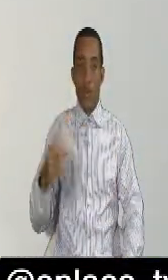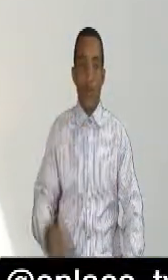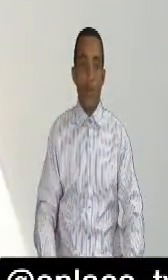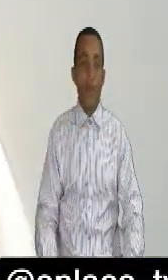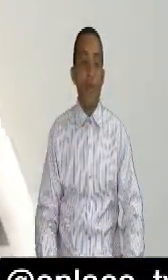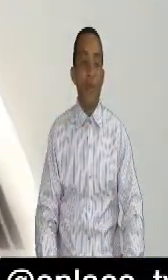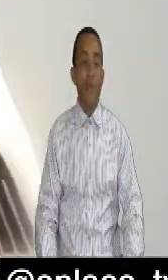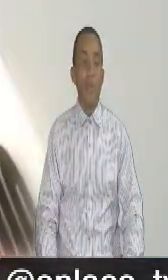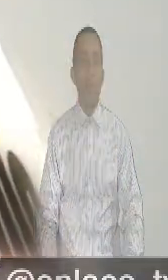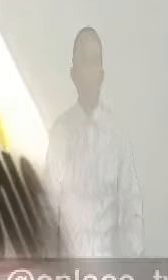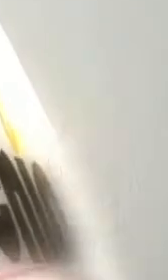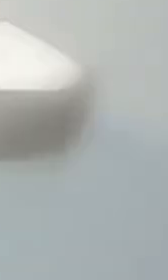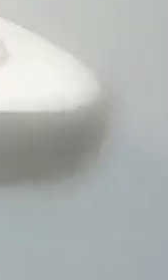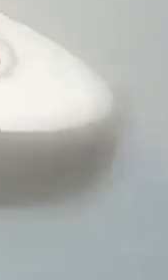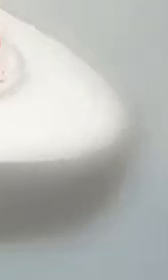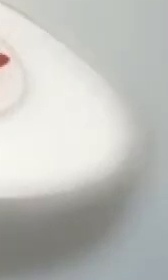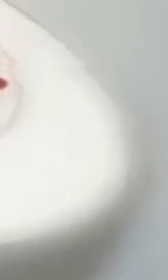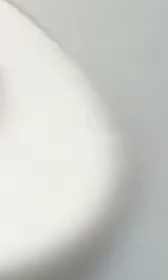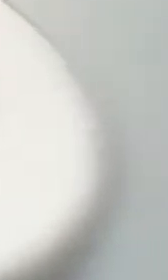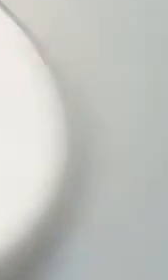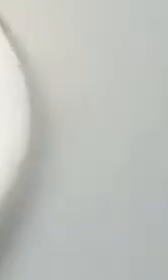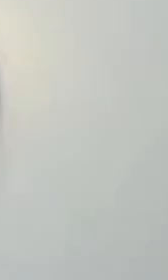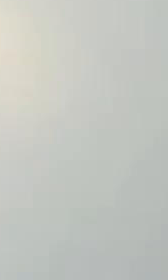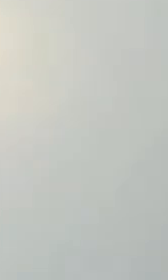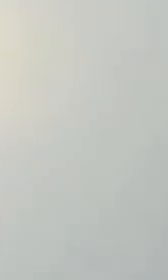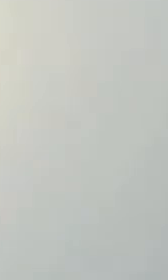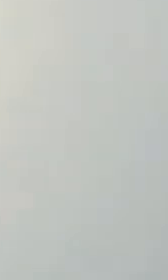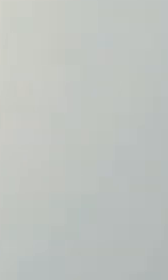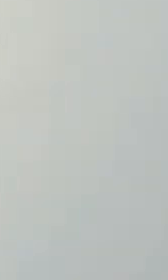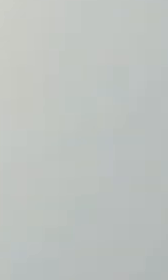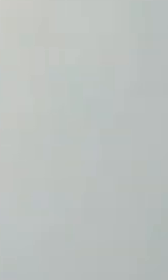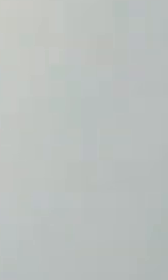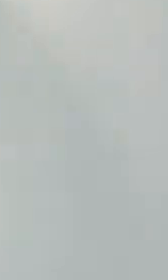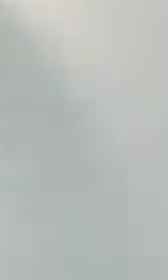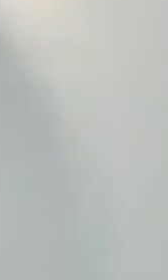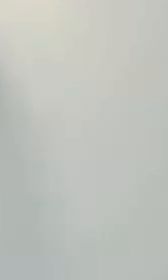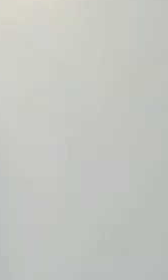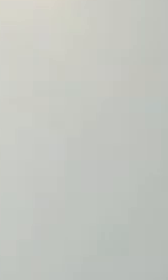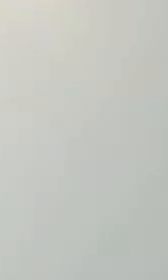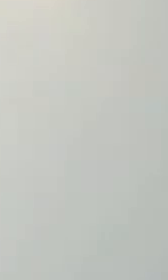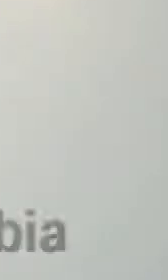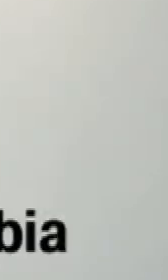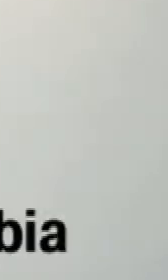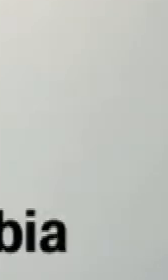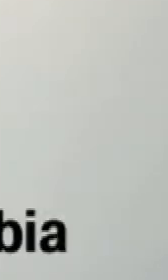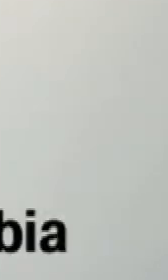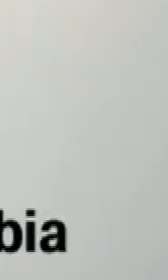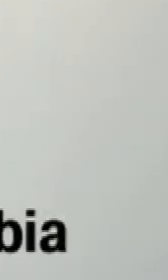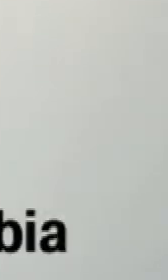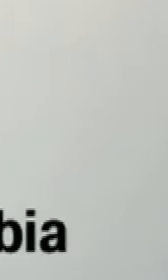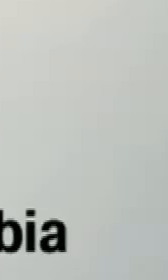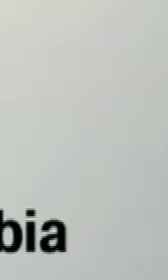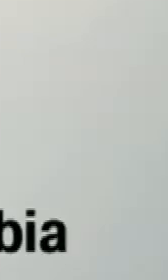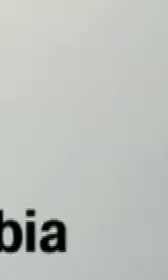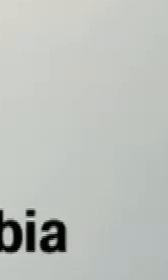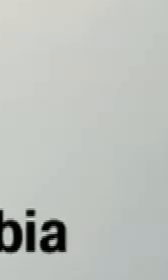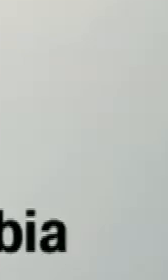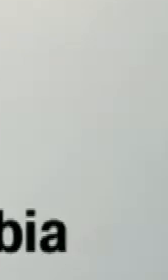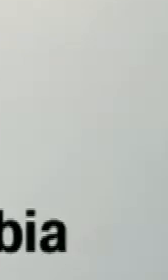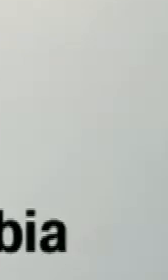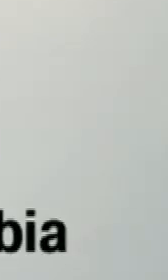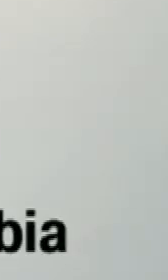Hasta aquí los deportes, con el patrocinio de Restaurante El Machín Gourmet, ahora en su nueva sede en el Barrio Colombia.